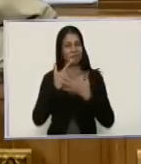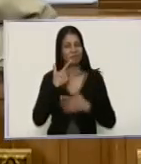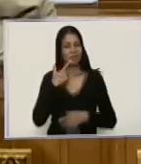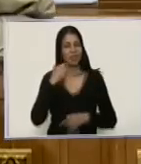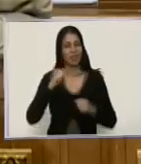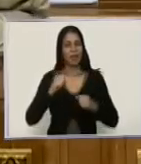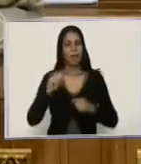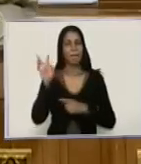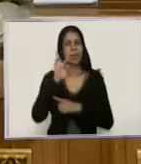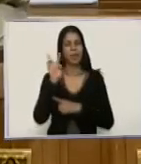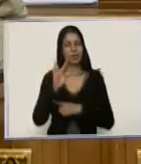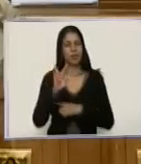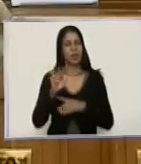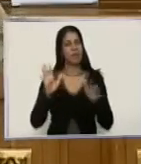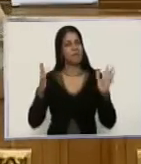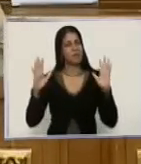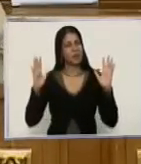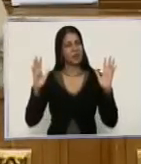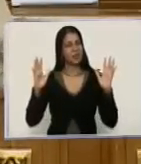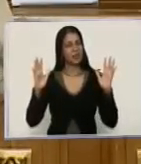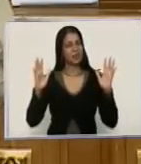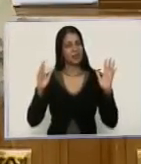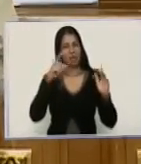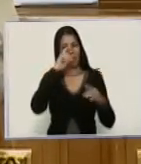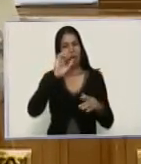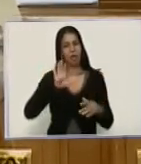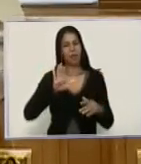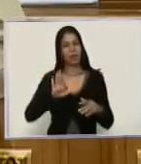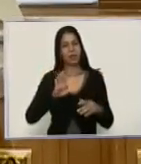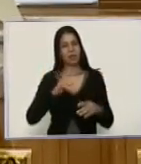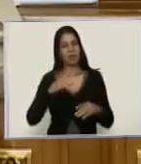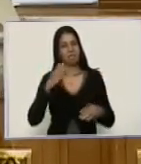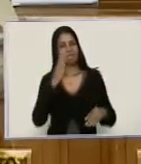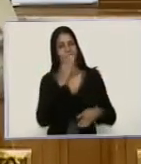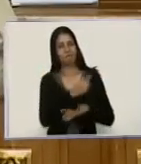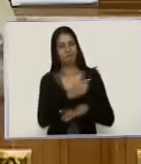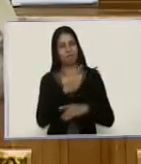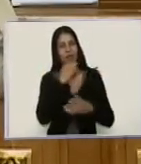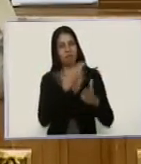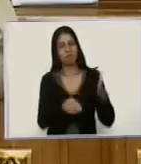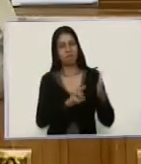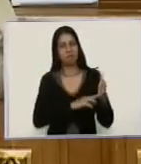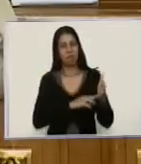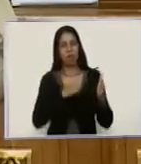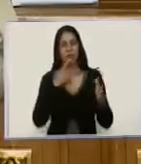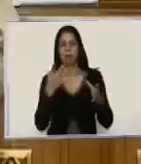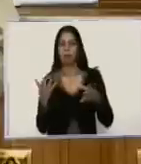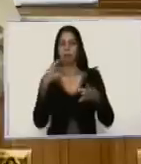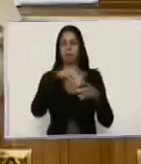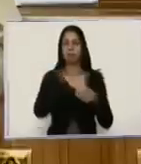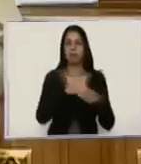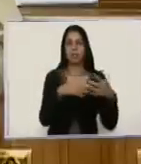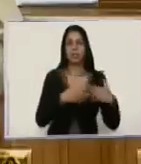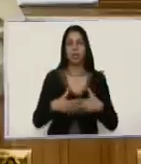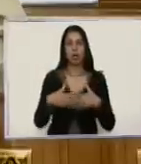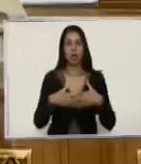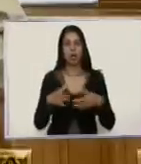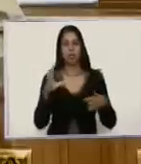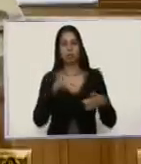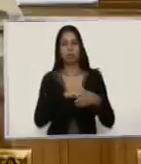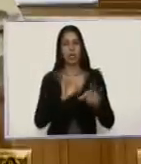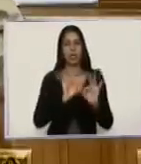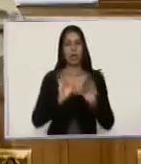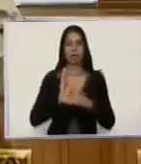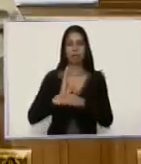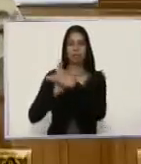Venezuela? Los están amenazando con sanciones, no permitirle la entrada a Estados Unidos,